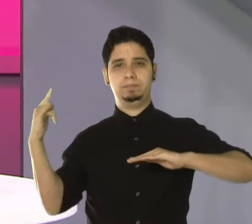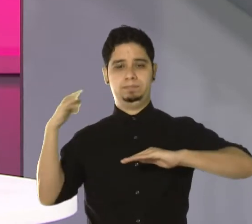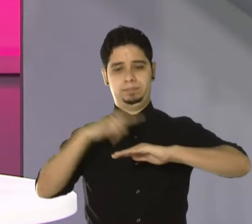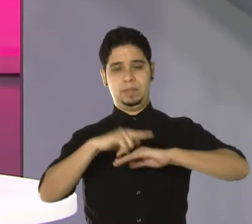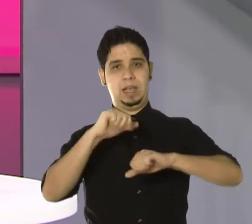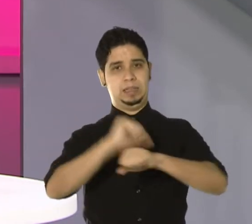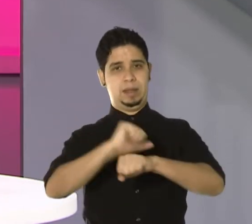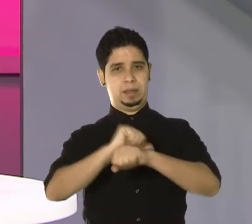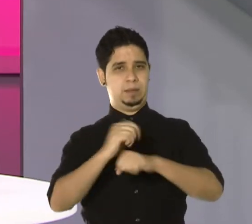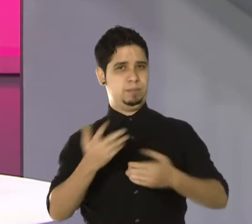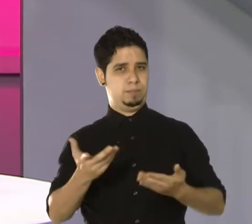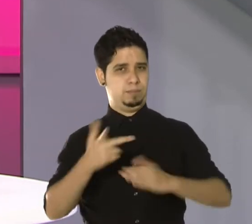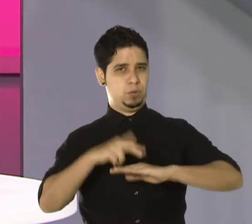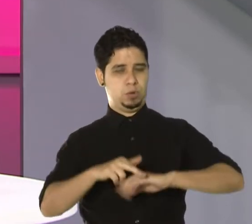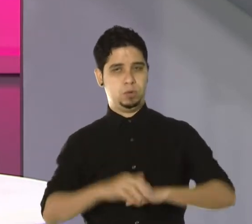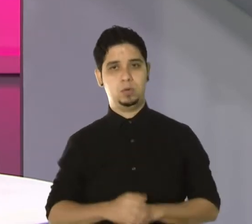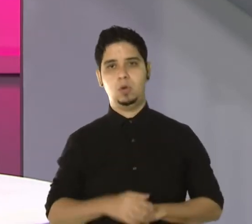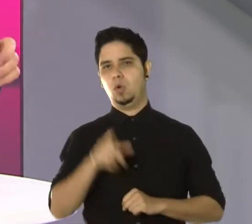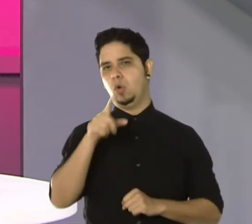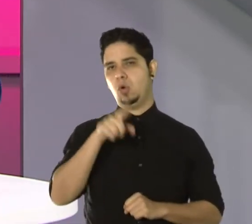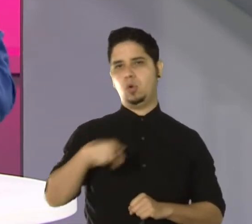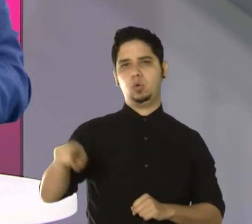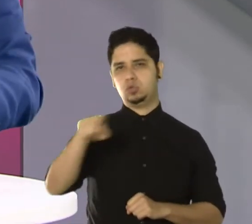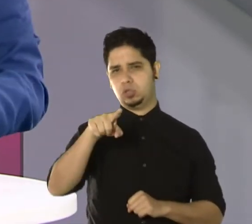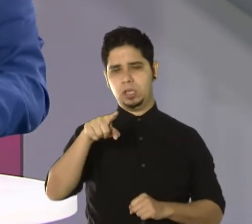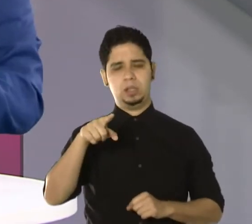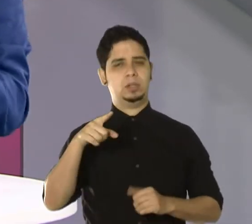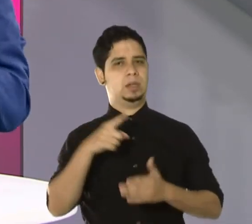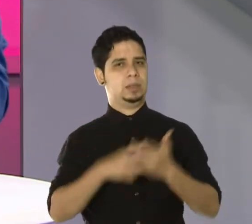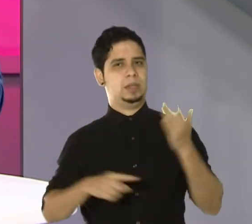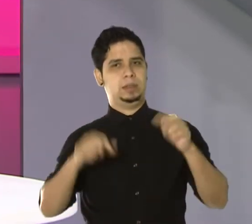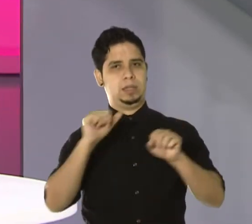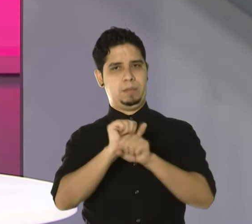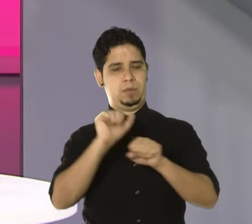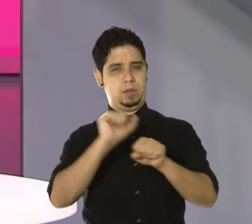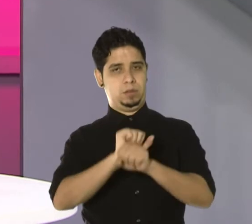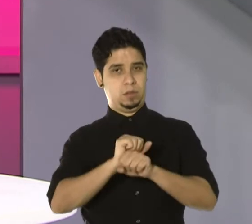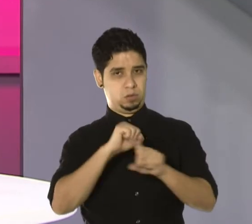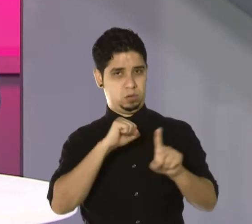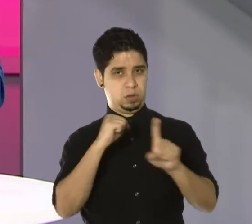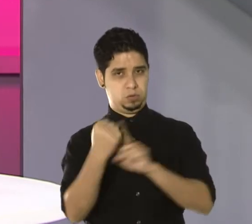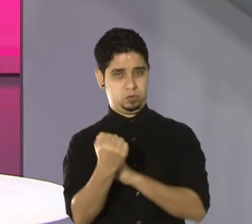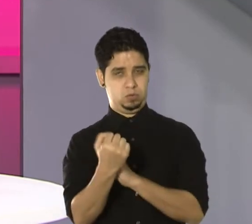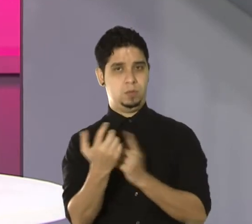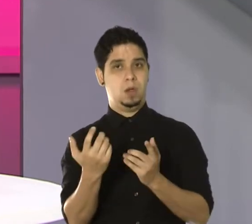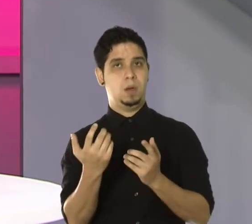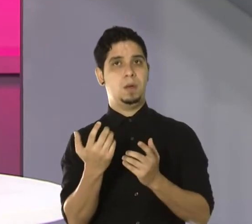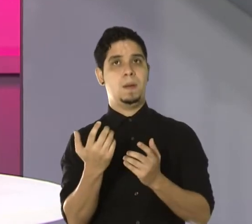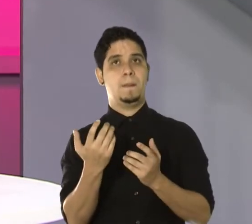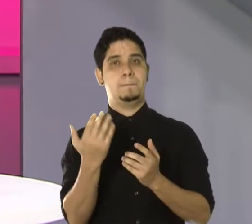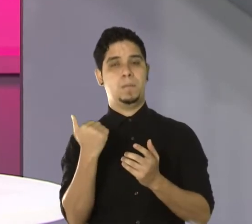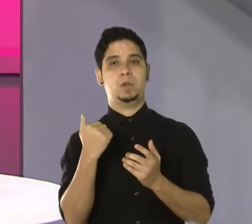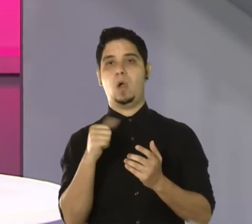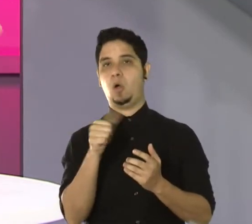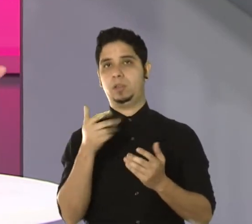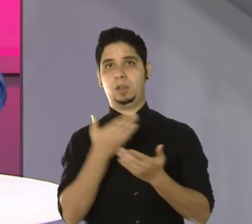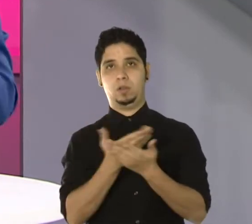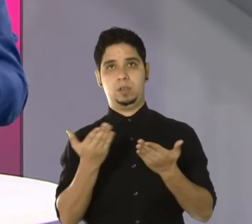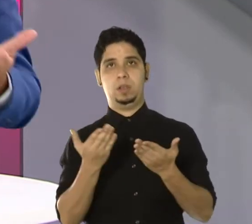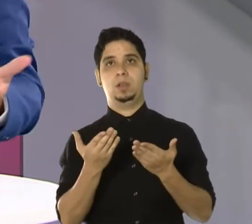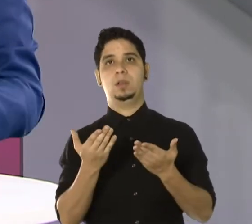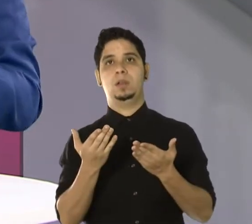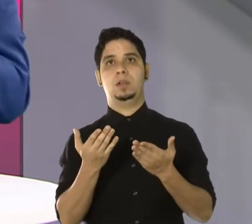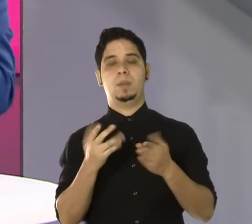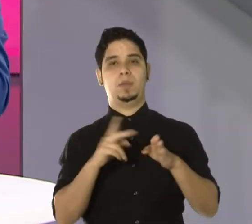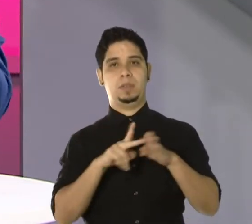están haciendo en el curso para ver cómo pueden identificar y preparar gente para esta vocación? Porque el otro problema es que también las vocaciones se han ido perdiendo